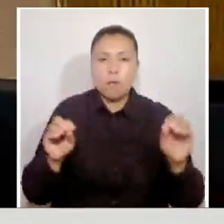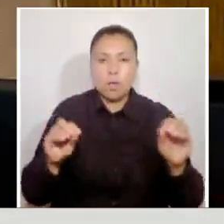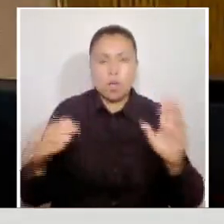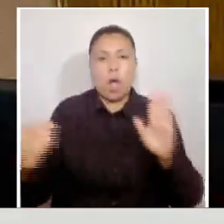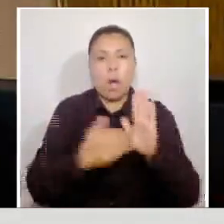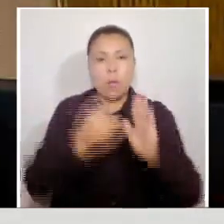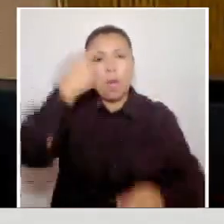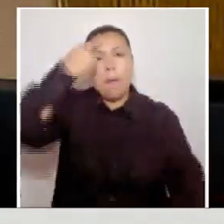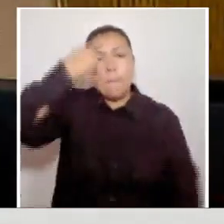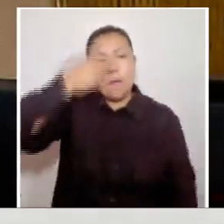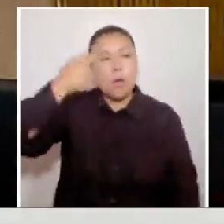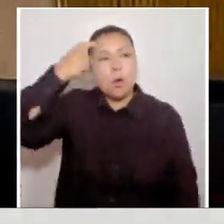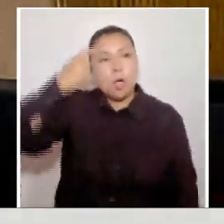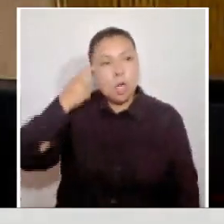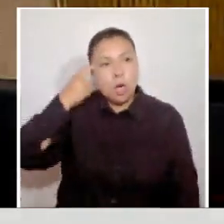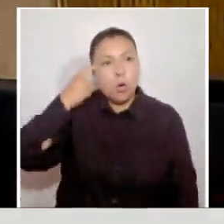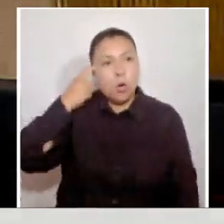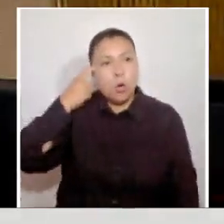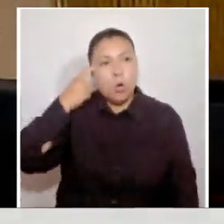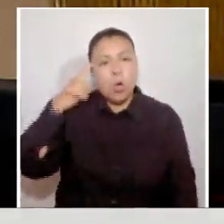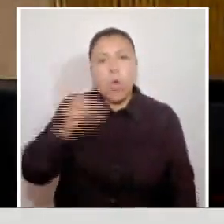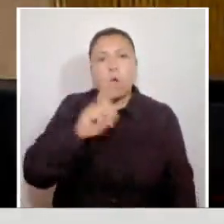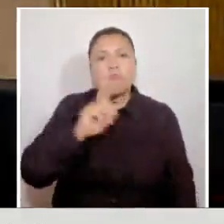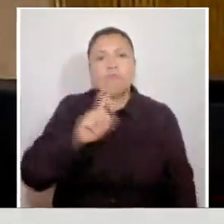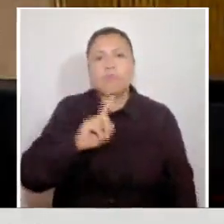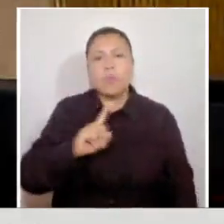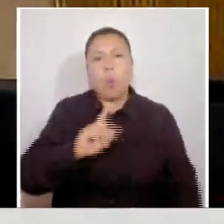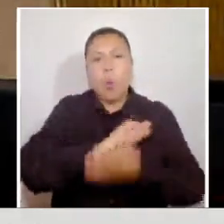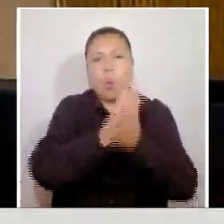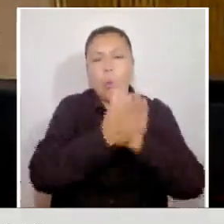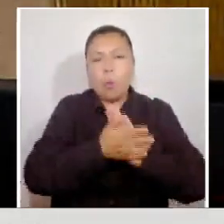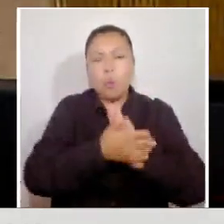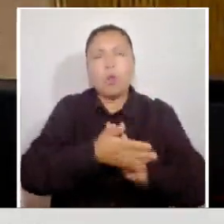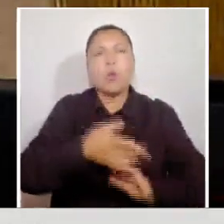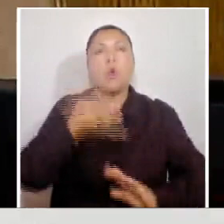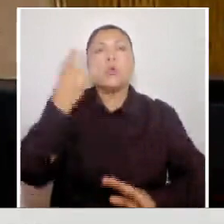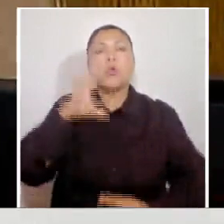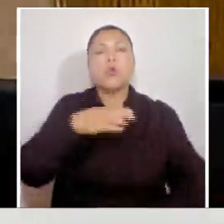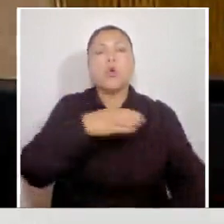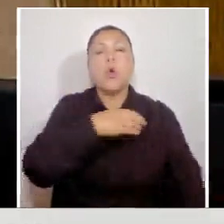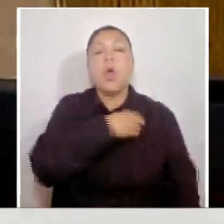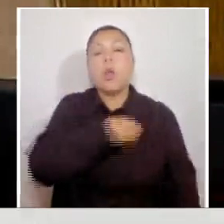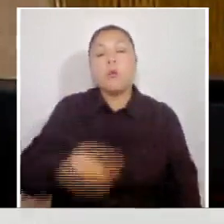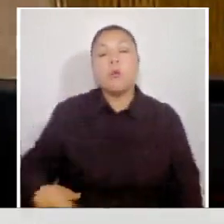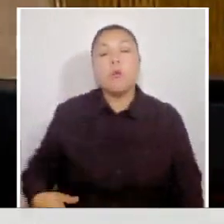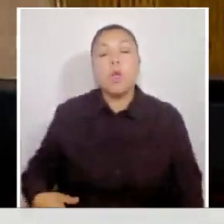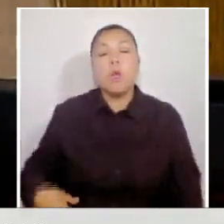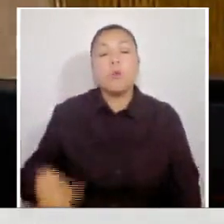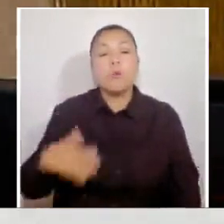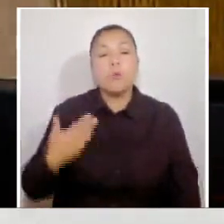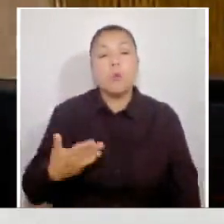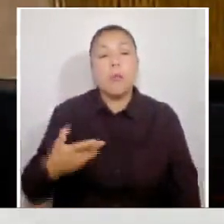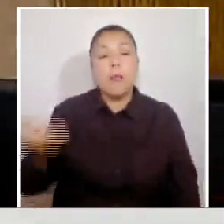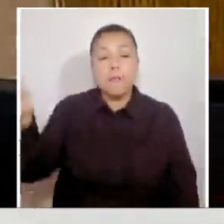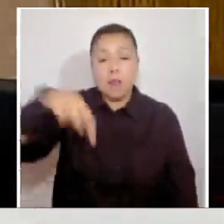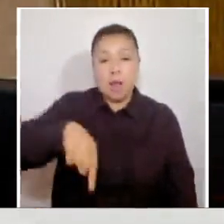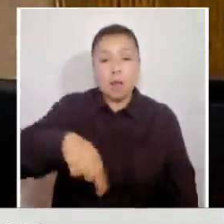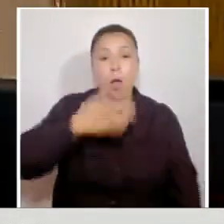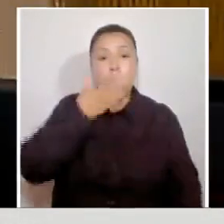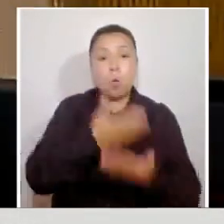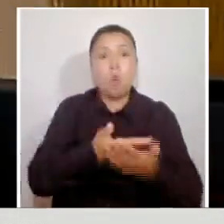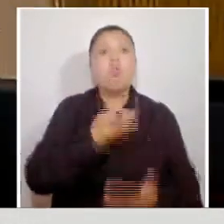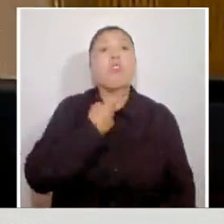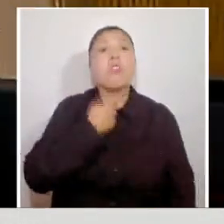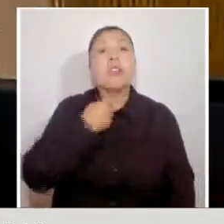creo que esto no está completo si solo El Ejecutivo finalmente viene acá cuando le interesan sus